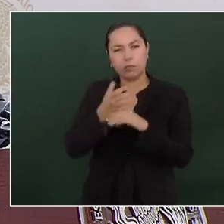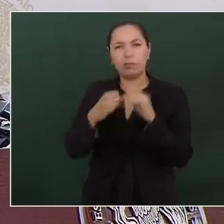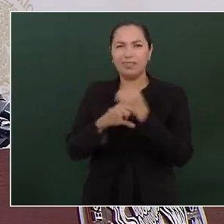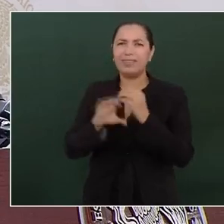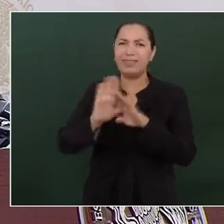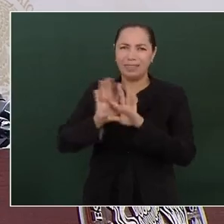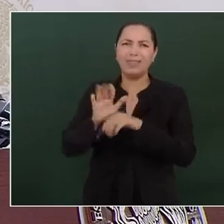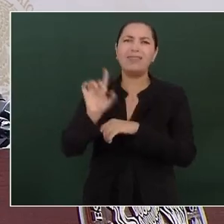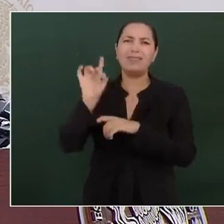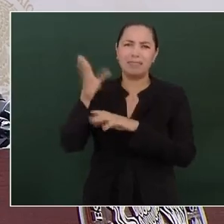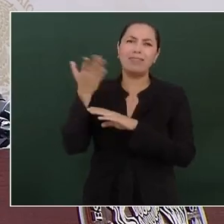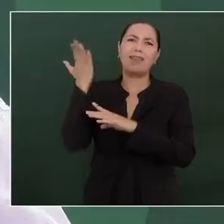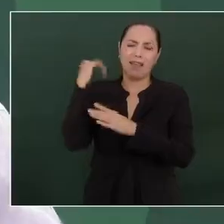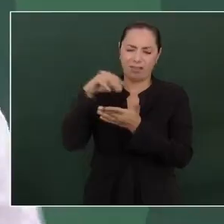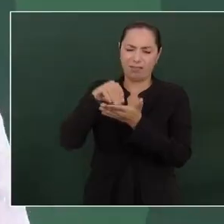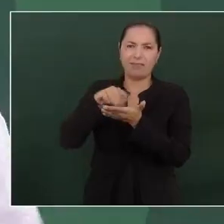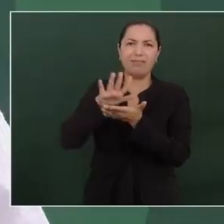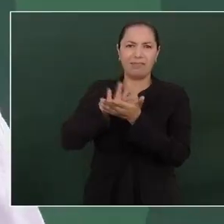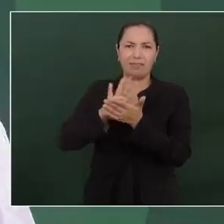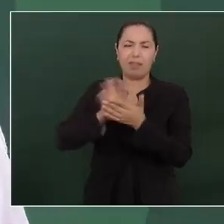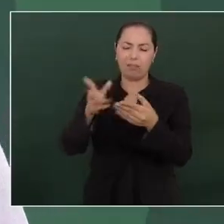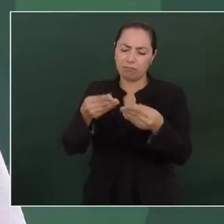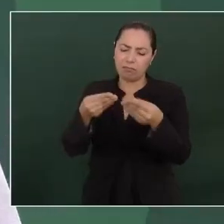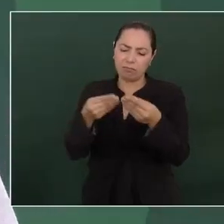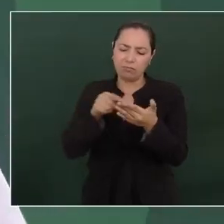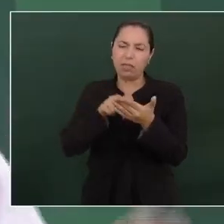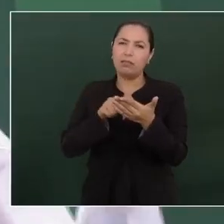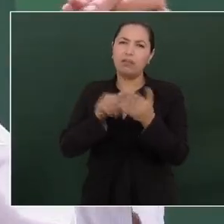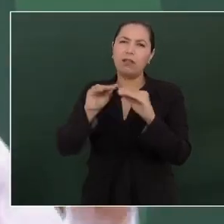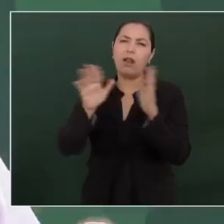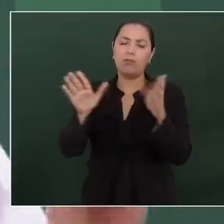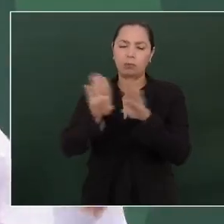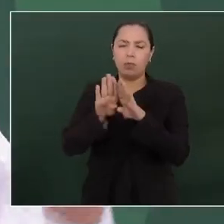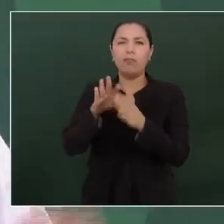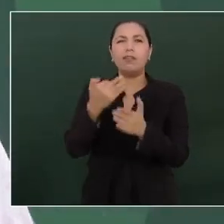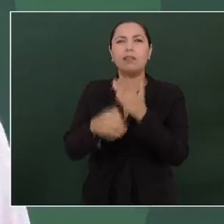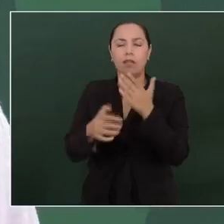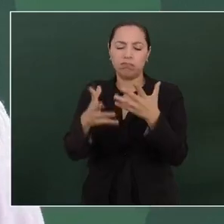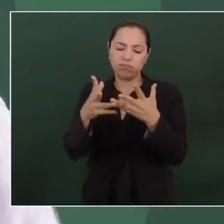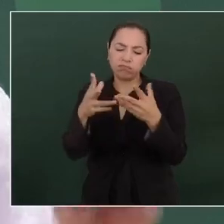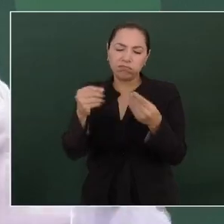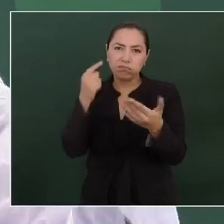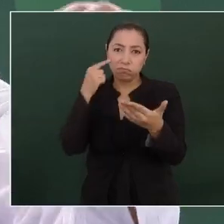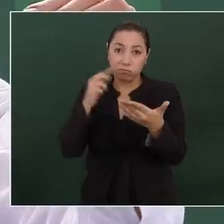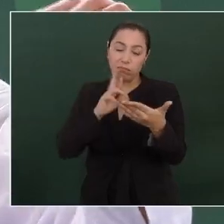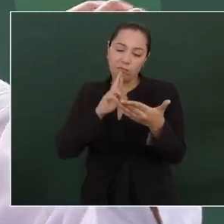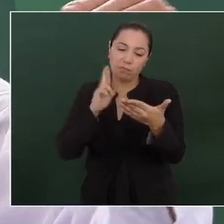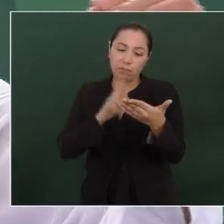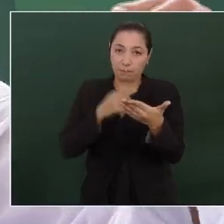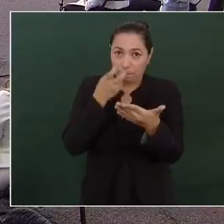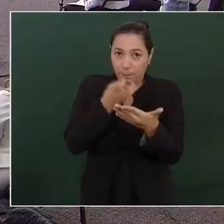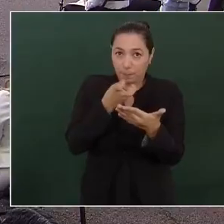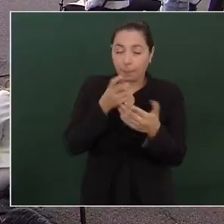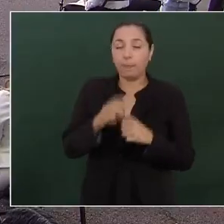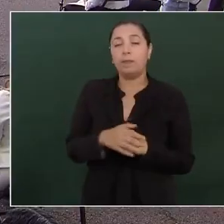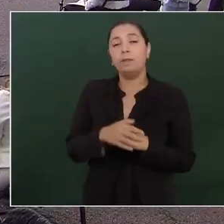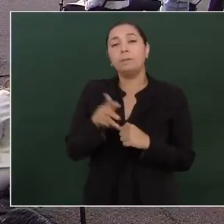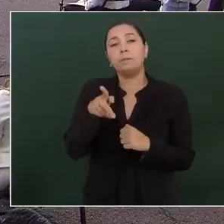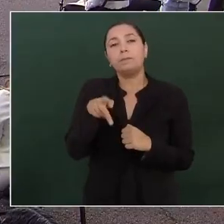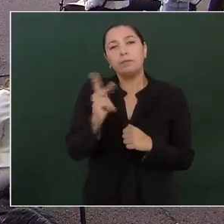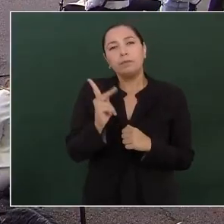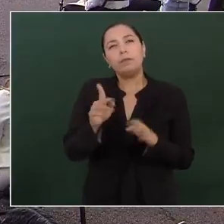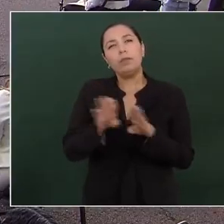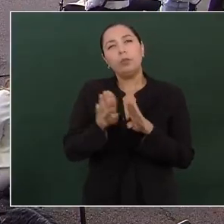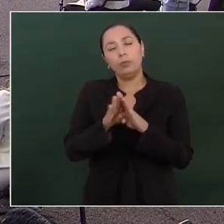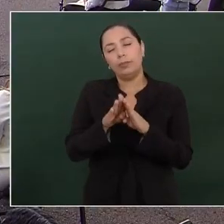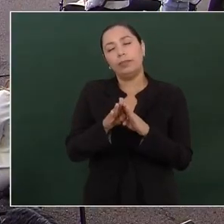criterio, porque ya existía claridad de cómo debía resolverse. Lo que procedía en ese momento era, en el lapso máximo